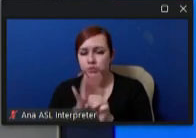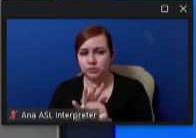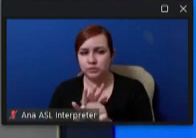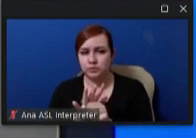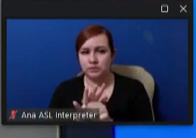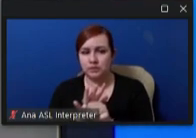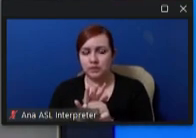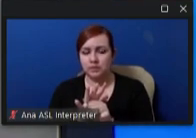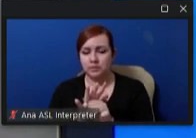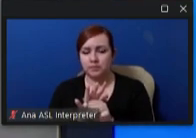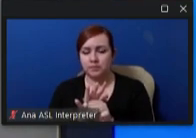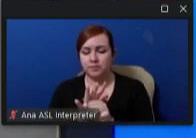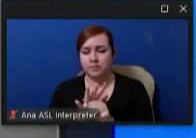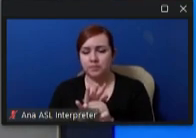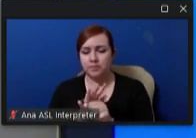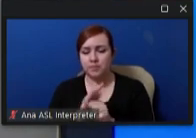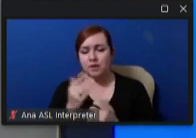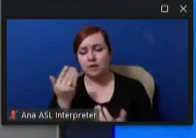forma